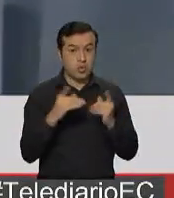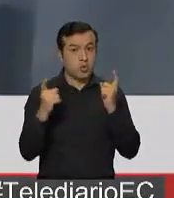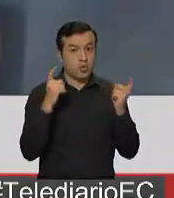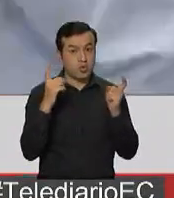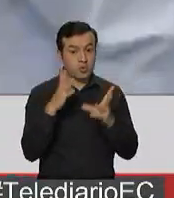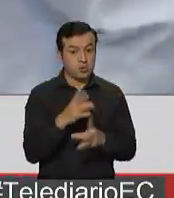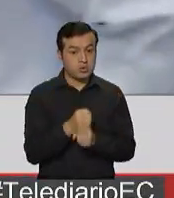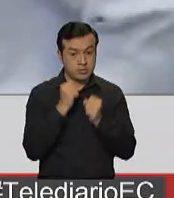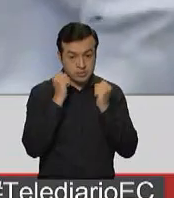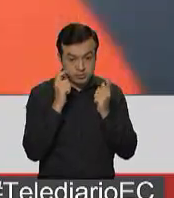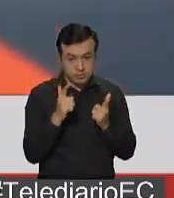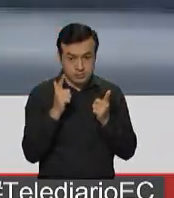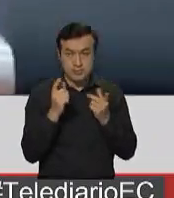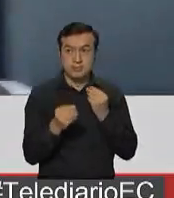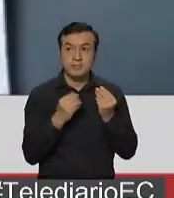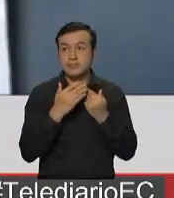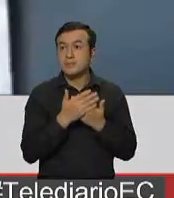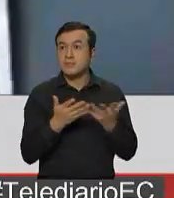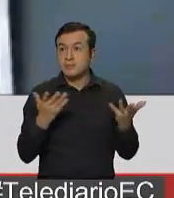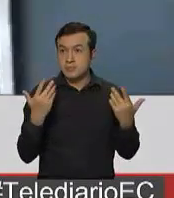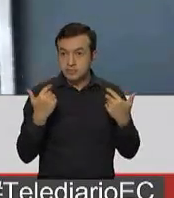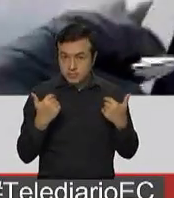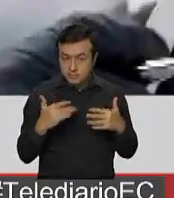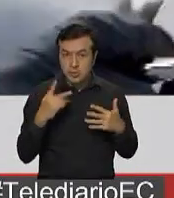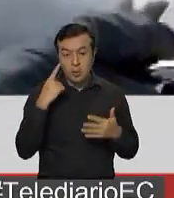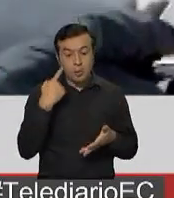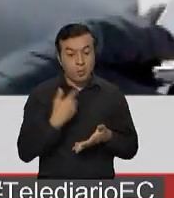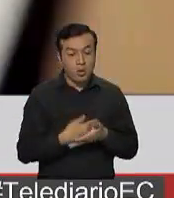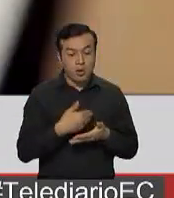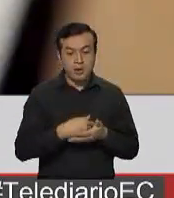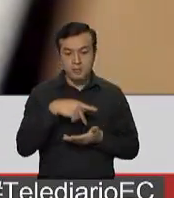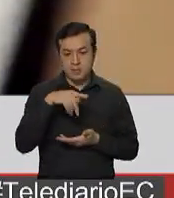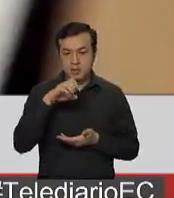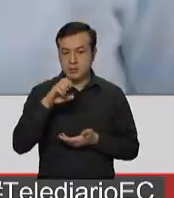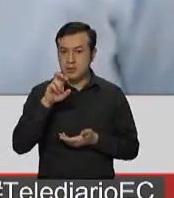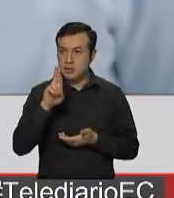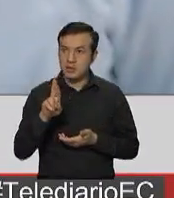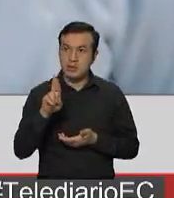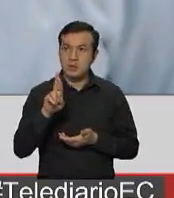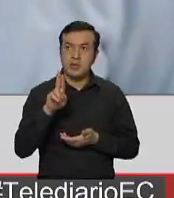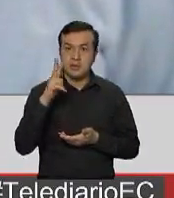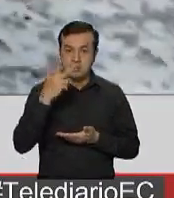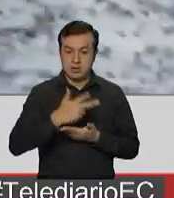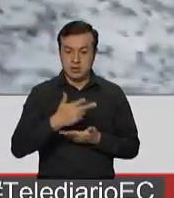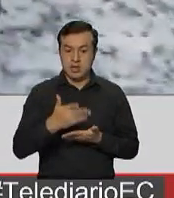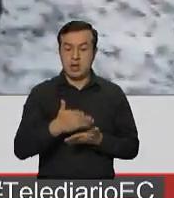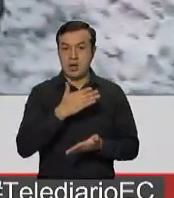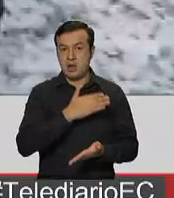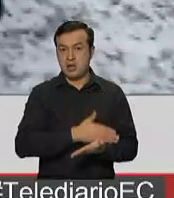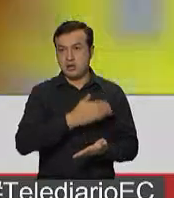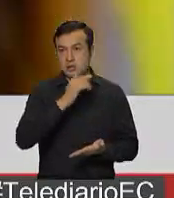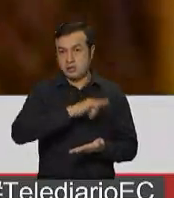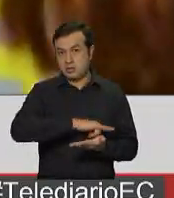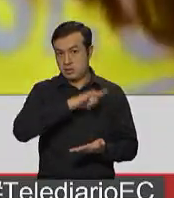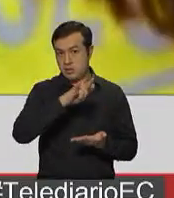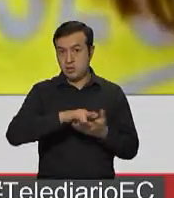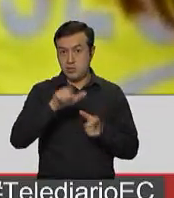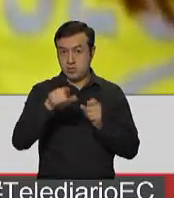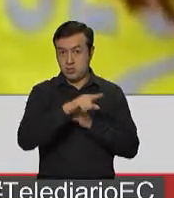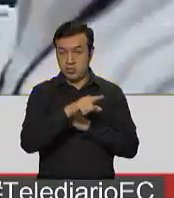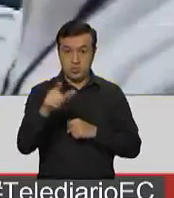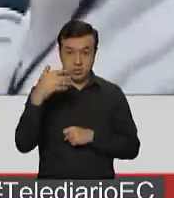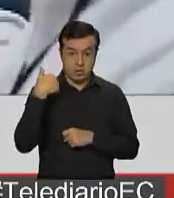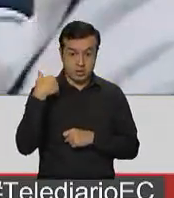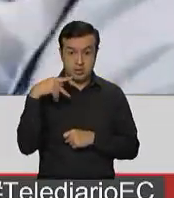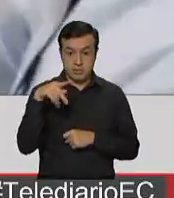de bioseguridad que incluyen la presentación de una prueba PCR realizada al menos 3 días antes del viaje. Quienes cuenten con este